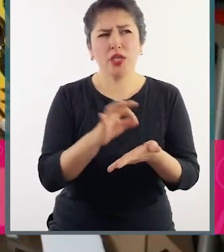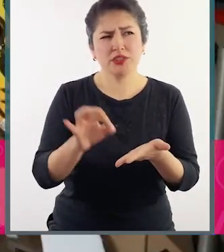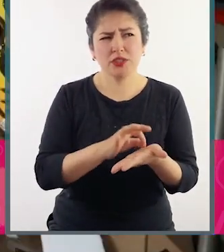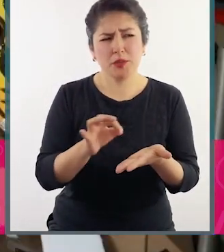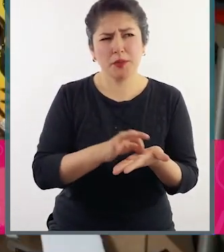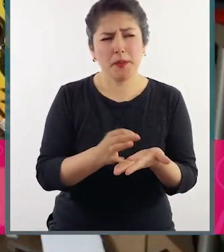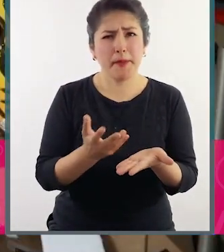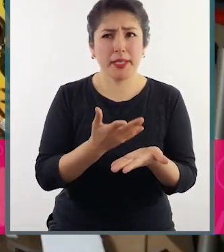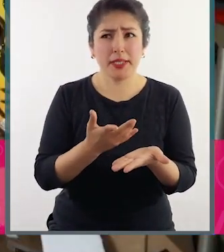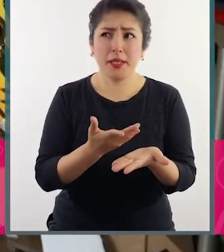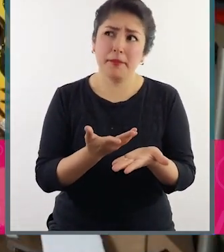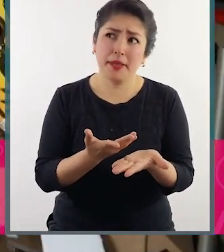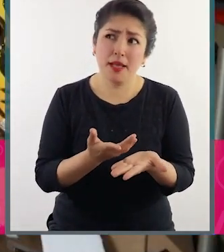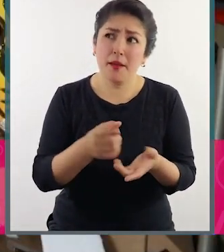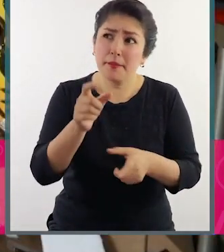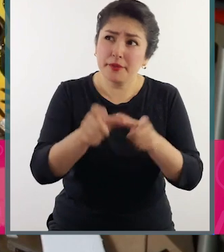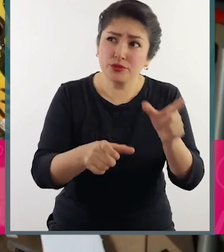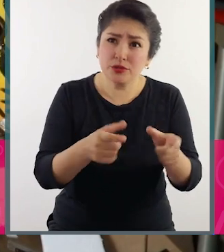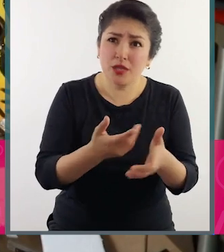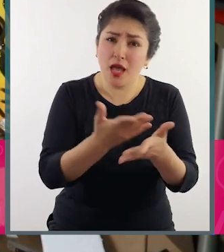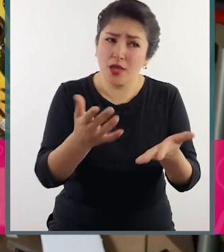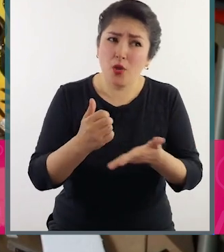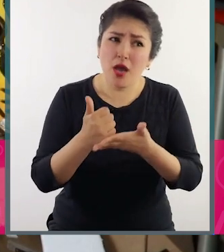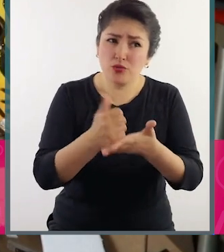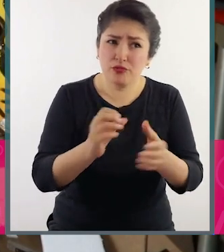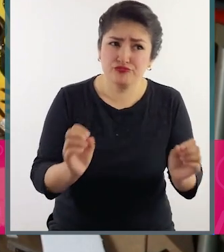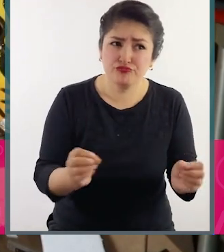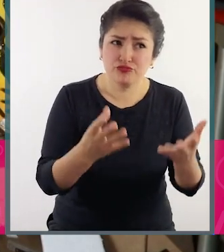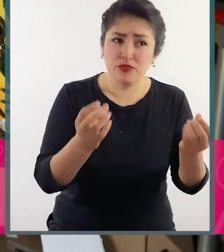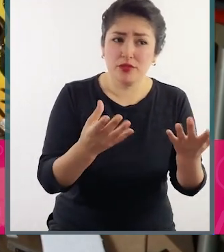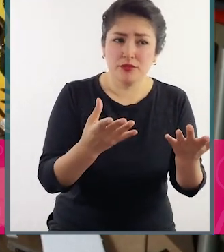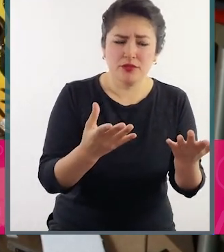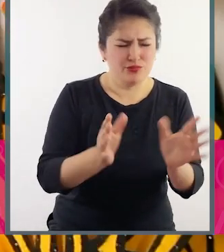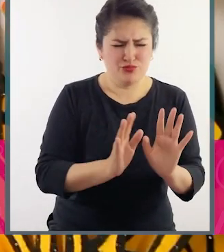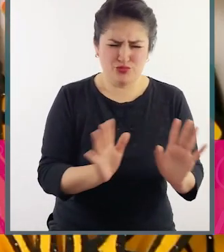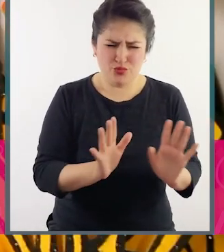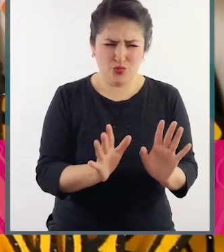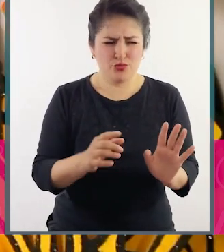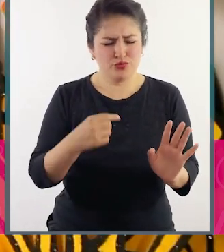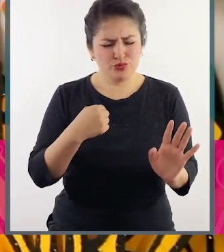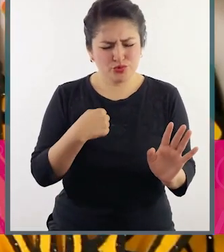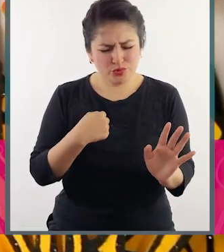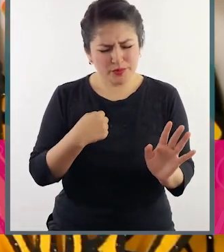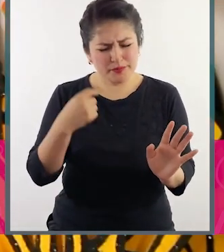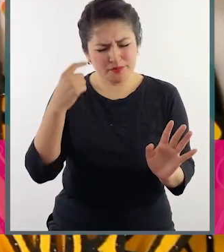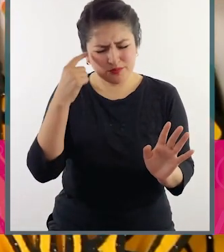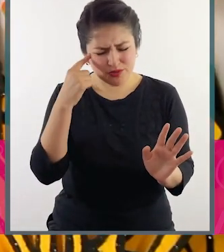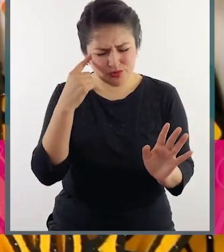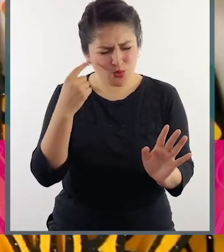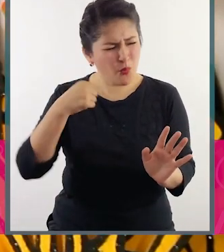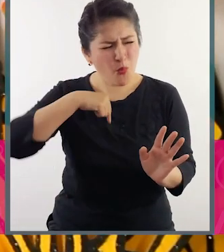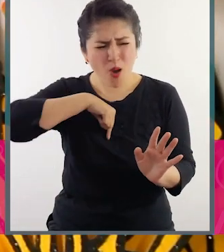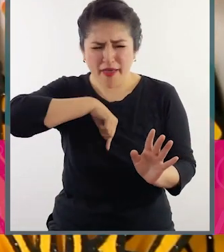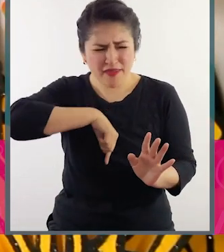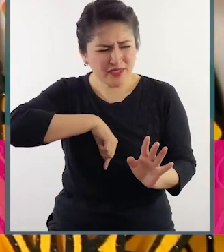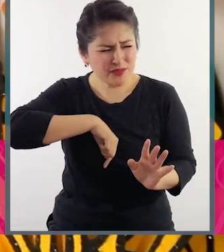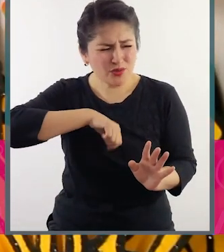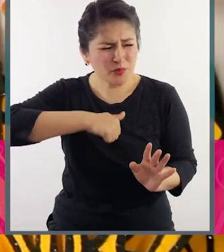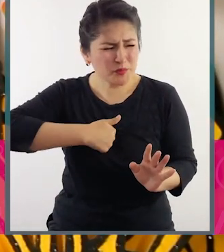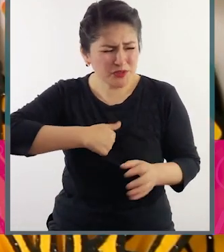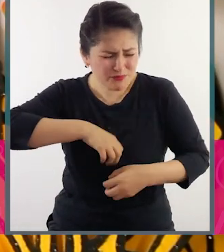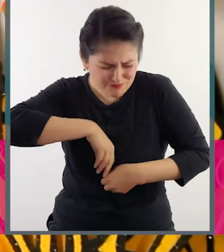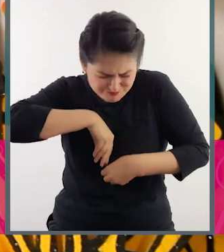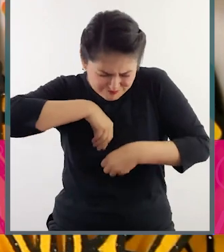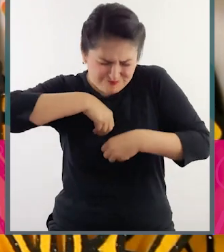letra porque quiero ayudar a las personas a sentirse bien en este momento. Yo lo hago porque es lo que mi yo interior